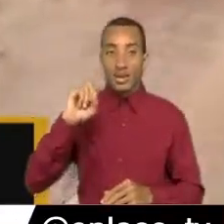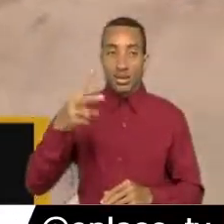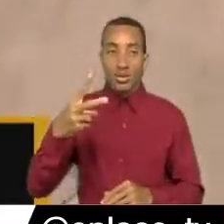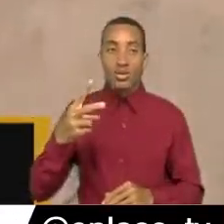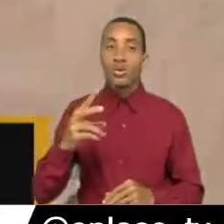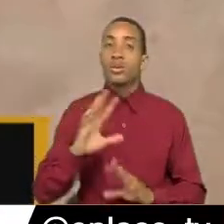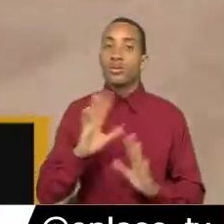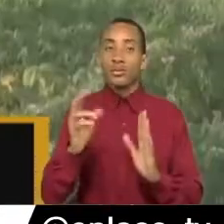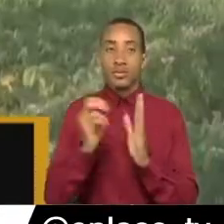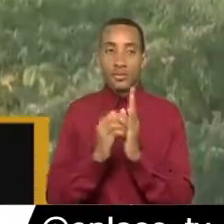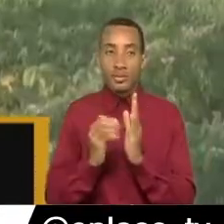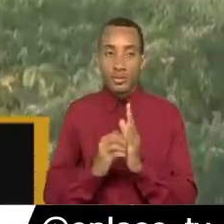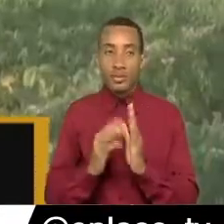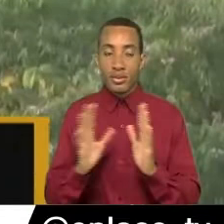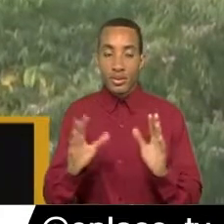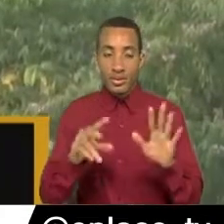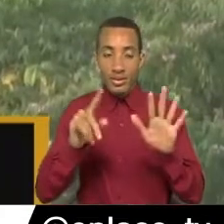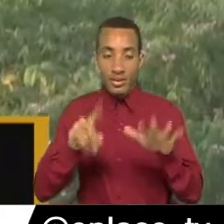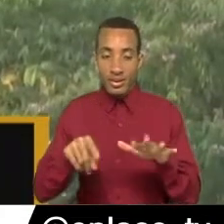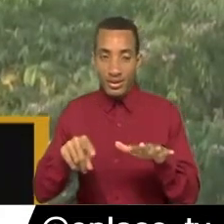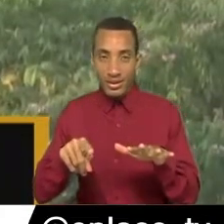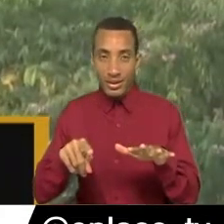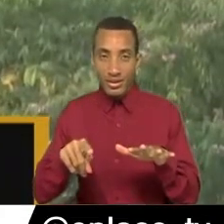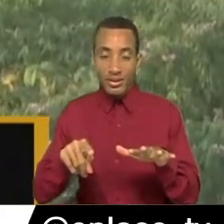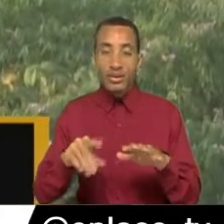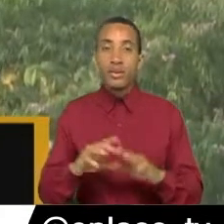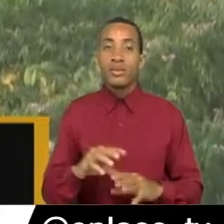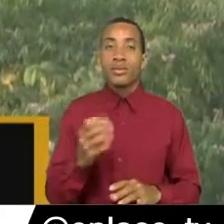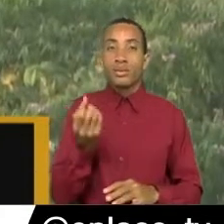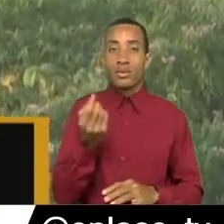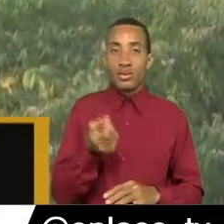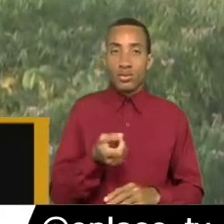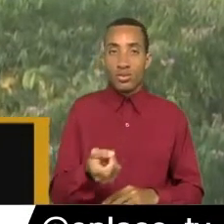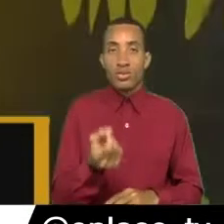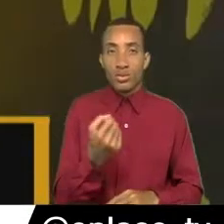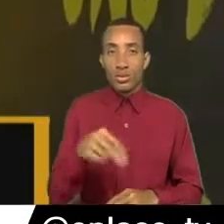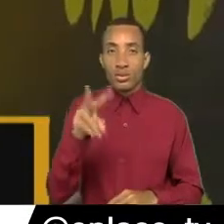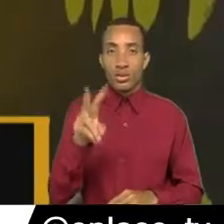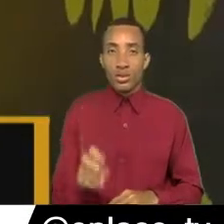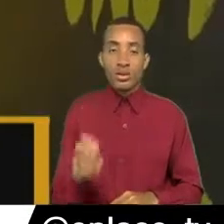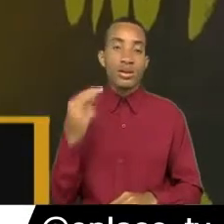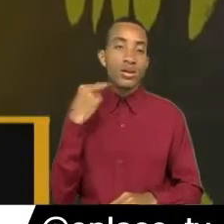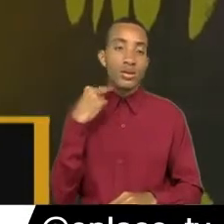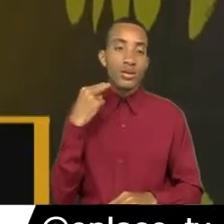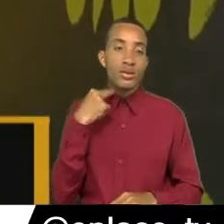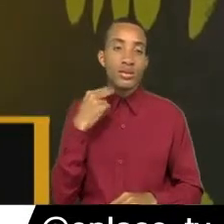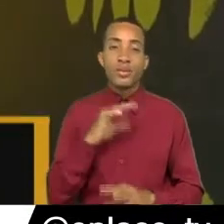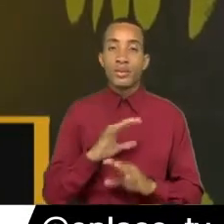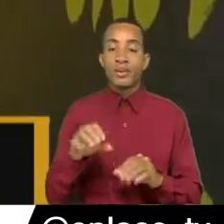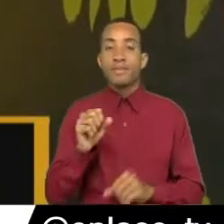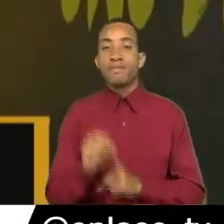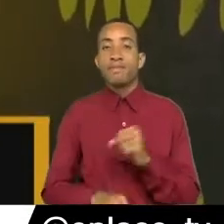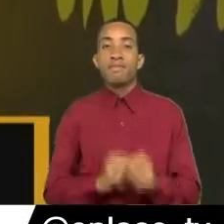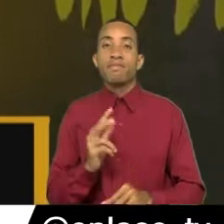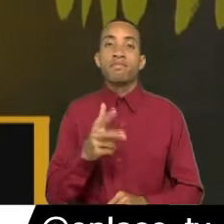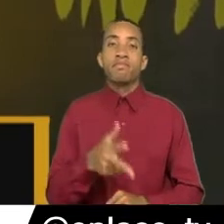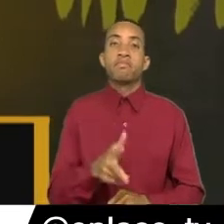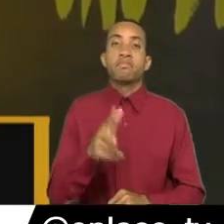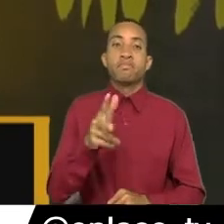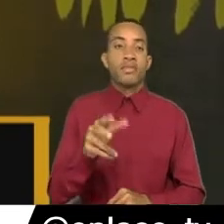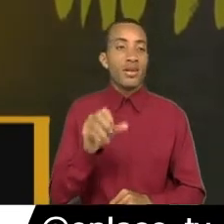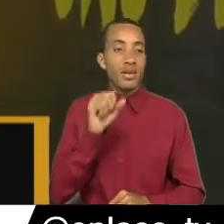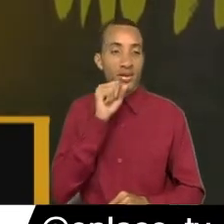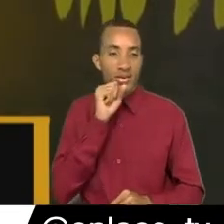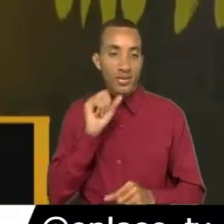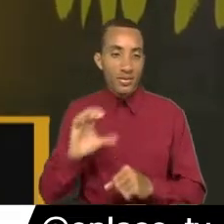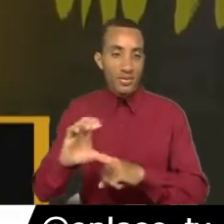escenario durante el presente semestre. El próximo 17 de noviembre, un ciclo paseo que vamos a realizar en toda la ciudad de Barranca, vamos a involucrar a